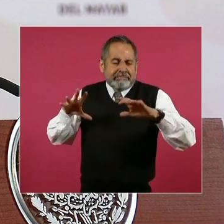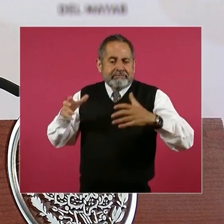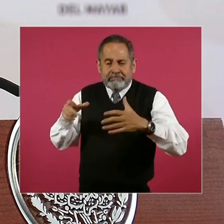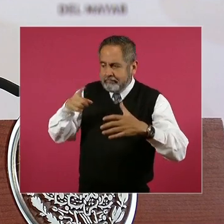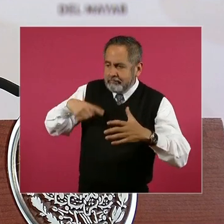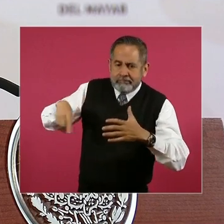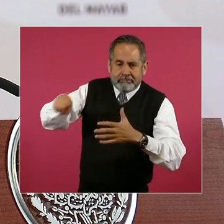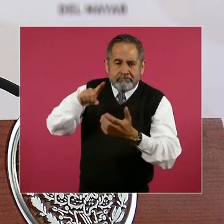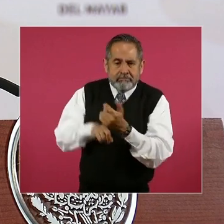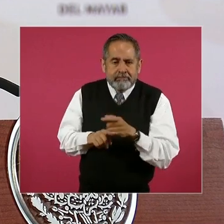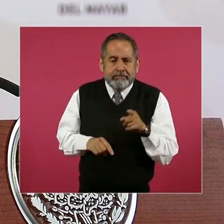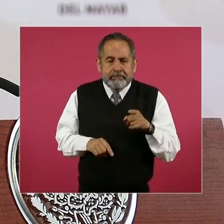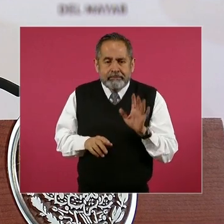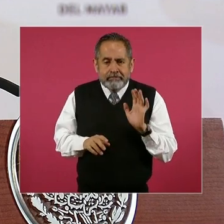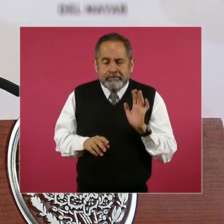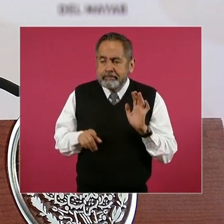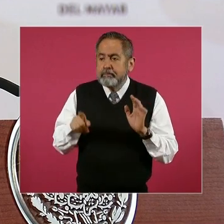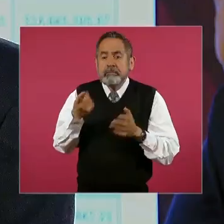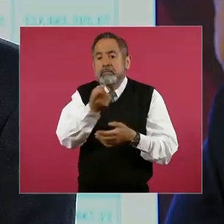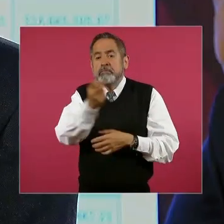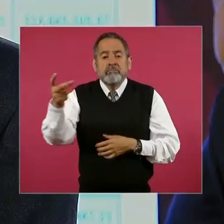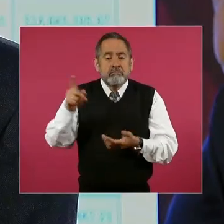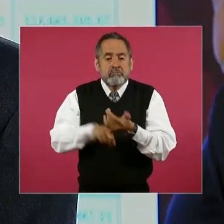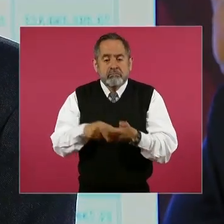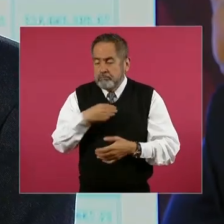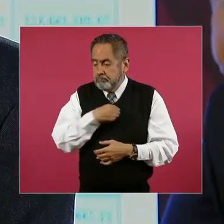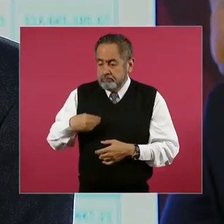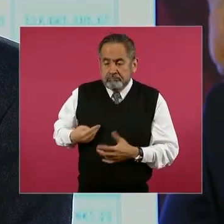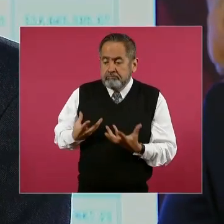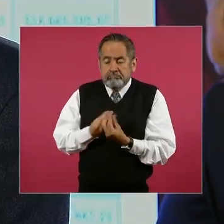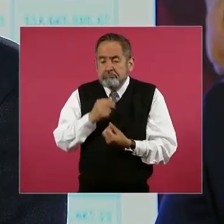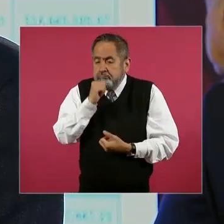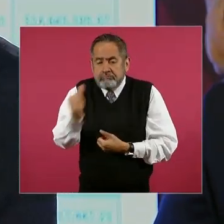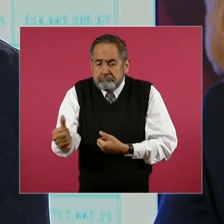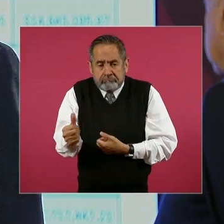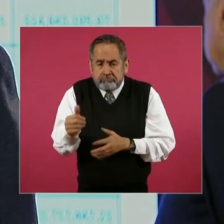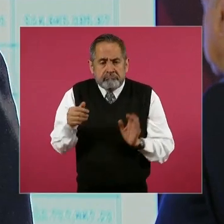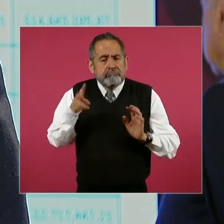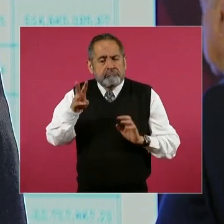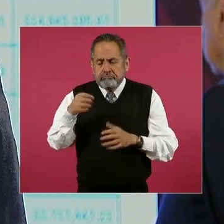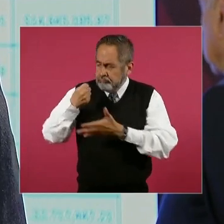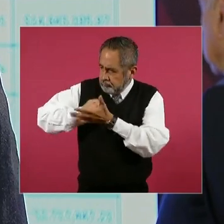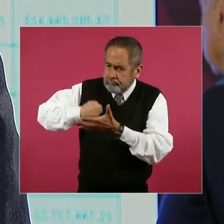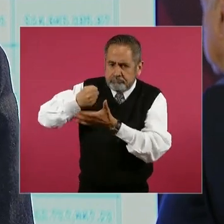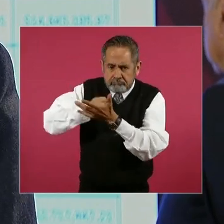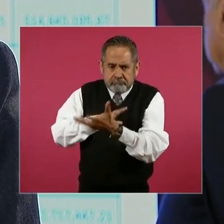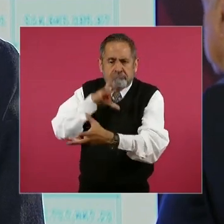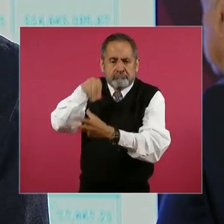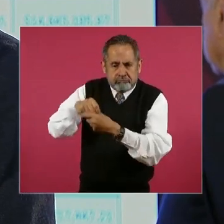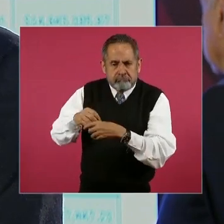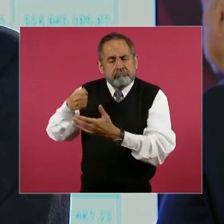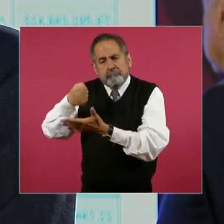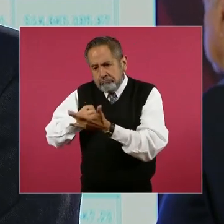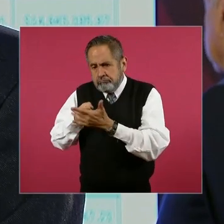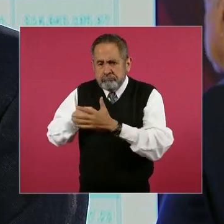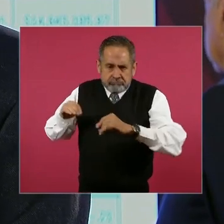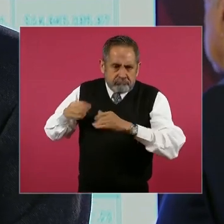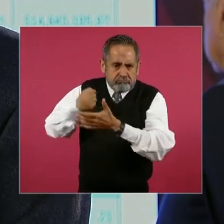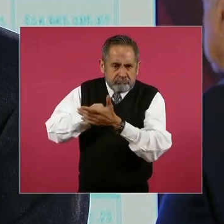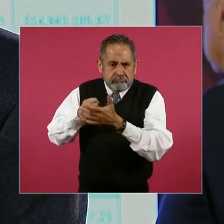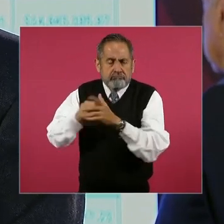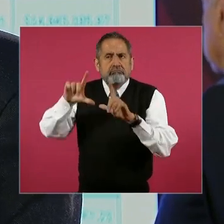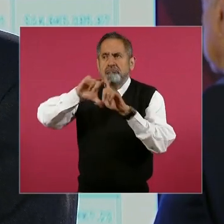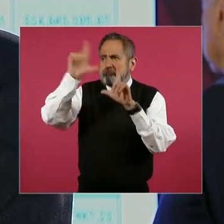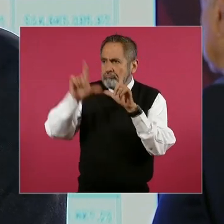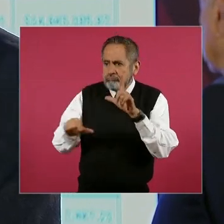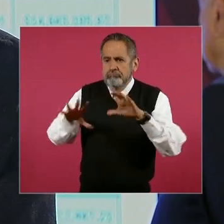que no corresponde ni es miembro de ninguno de estos tres partidos pero que forman parte de un movimiento nacional